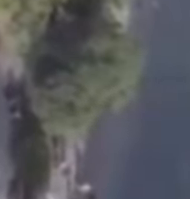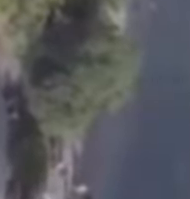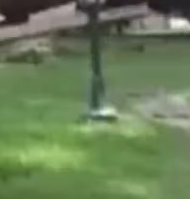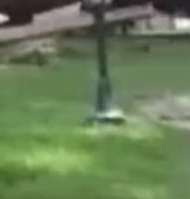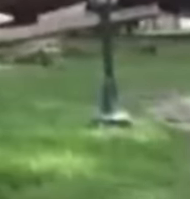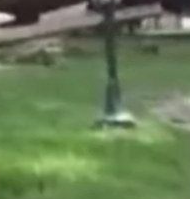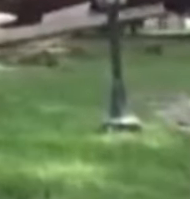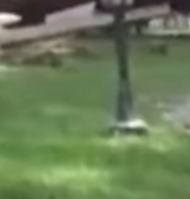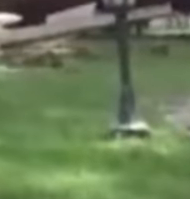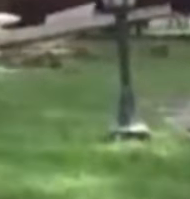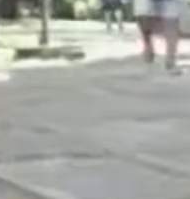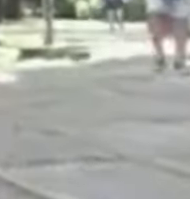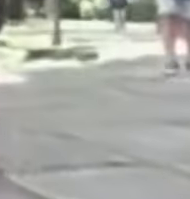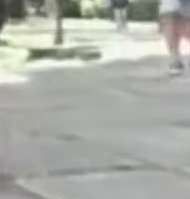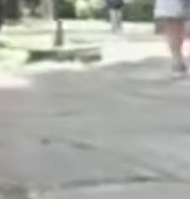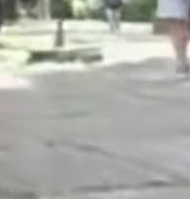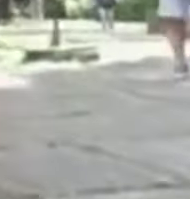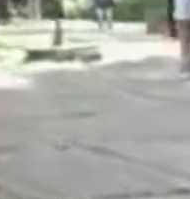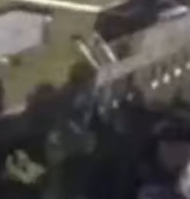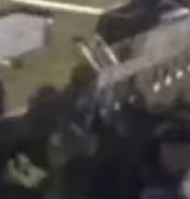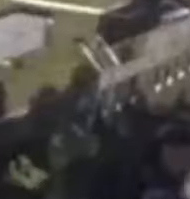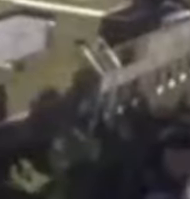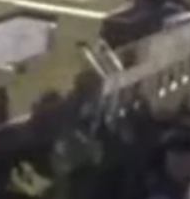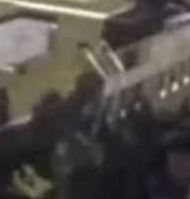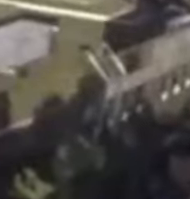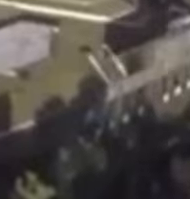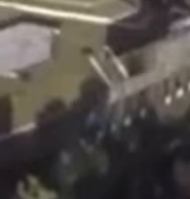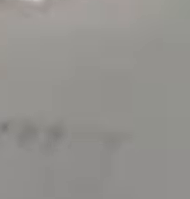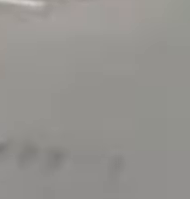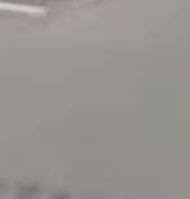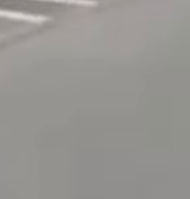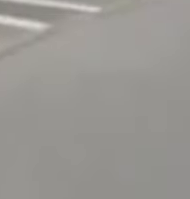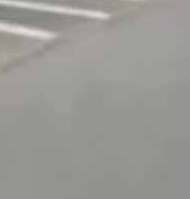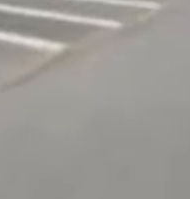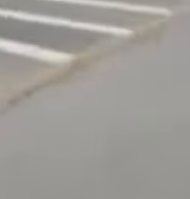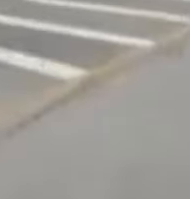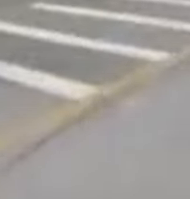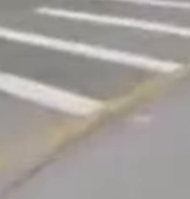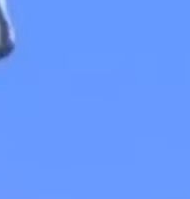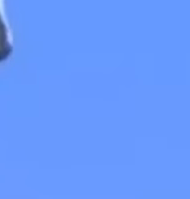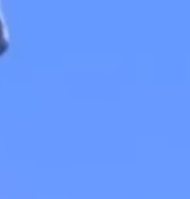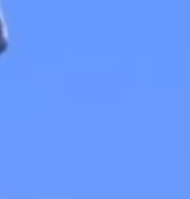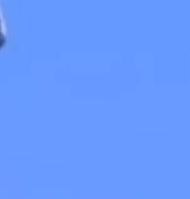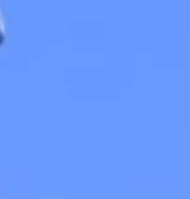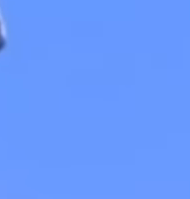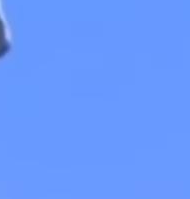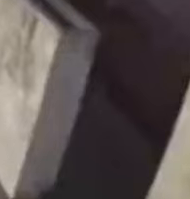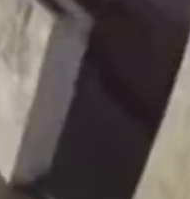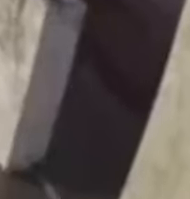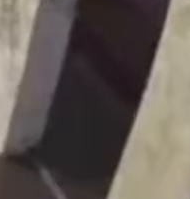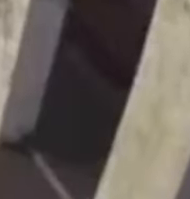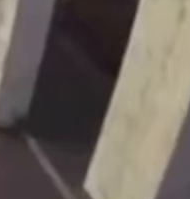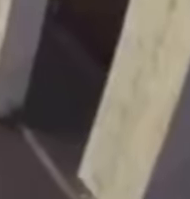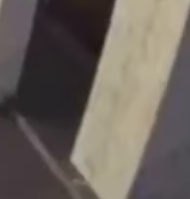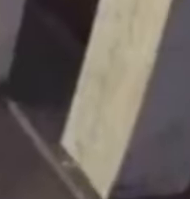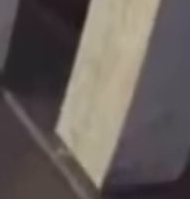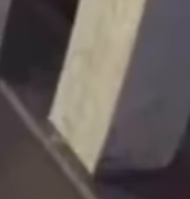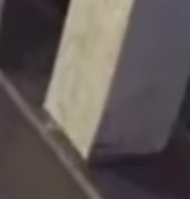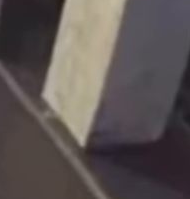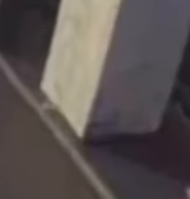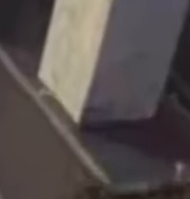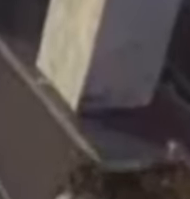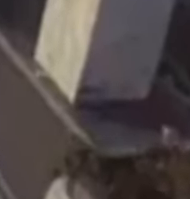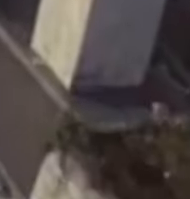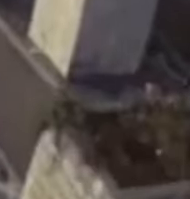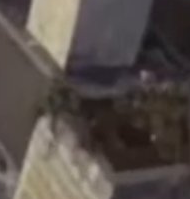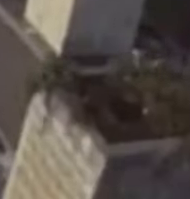bota te da la vida tieres arrollando con tus fiestas y tus parrandas a todo